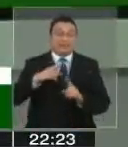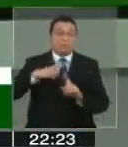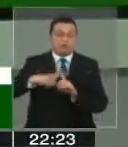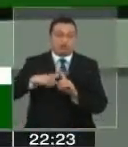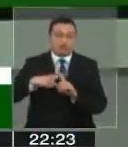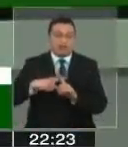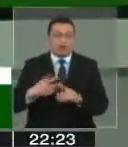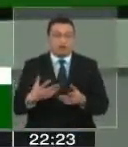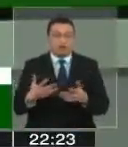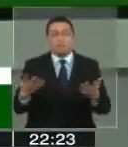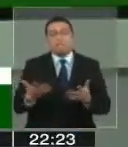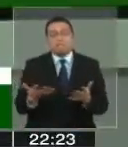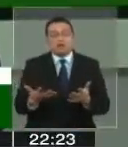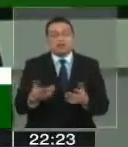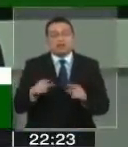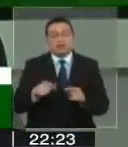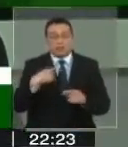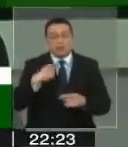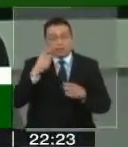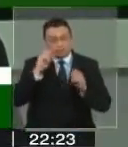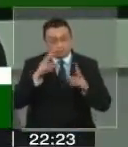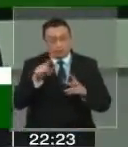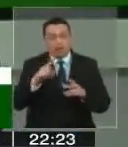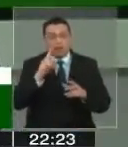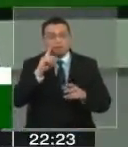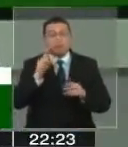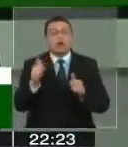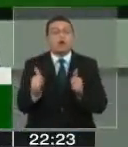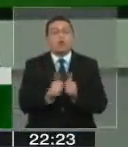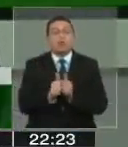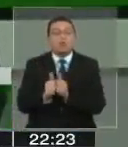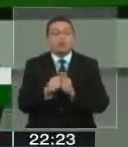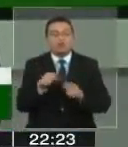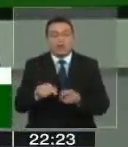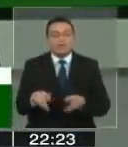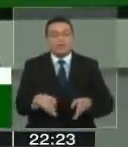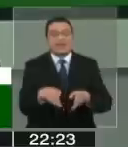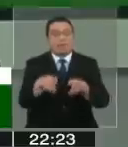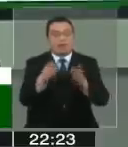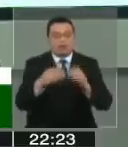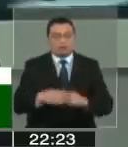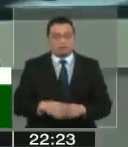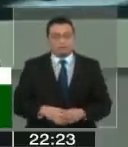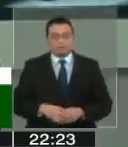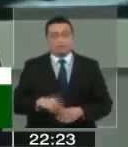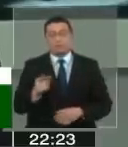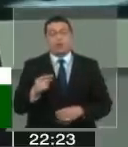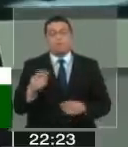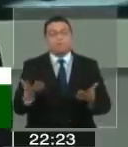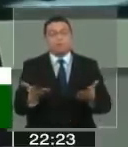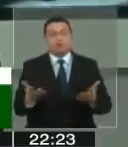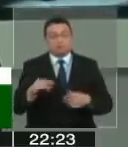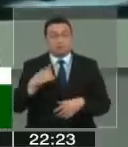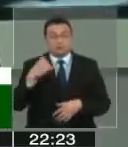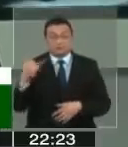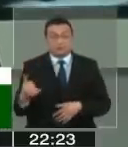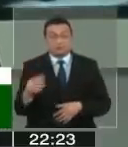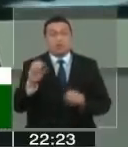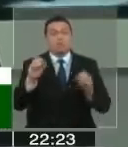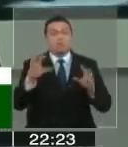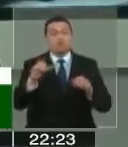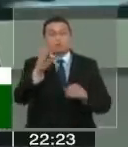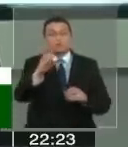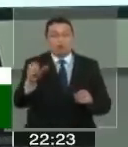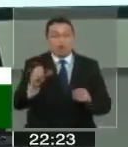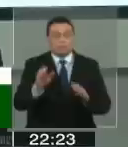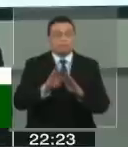sentido de que te das cuenta quién va a estar contigo en este camino. Porque, como suele suceder, mucha gente se